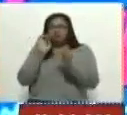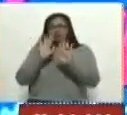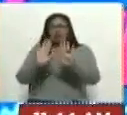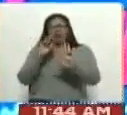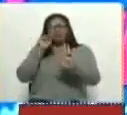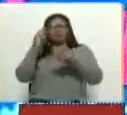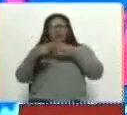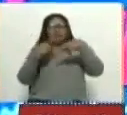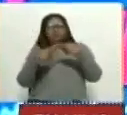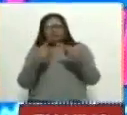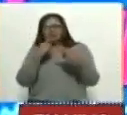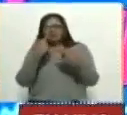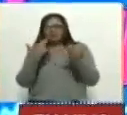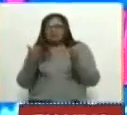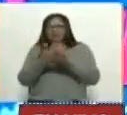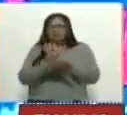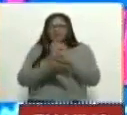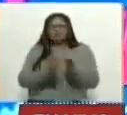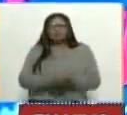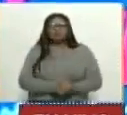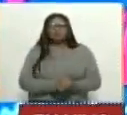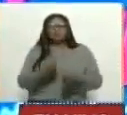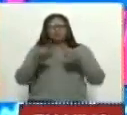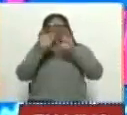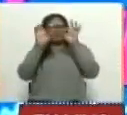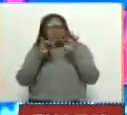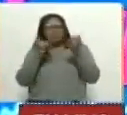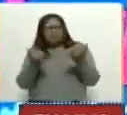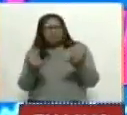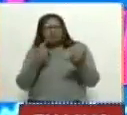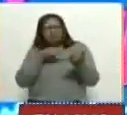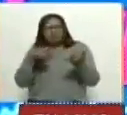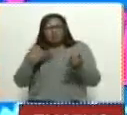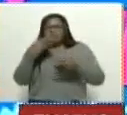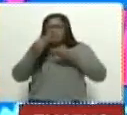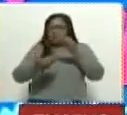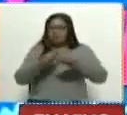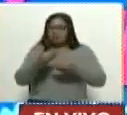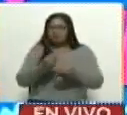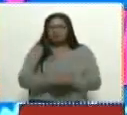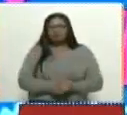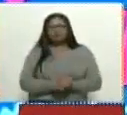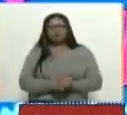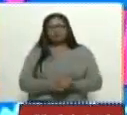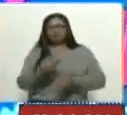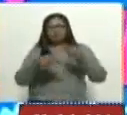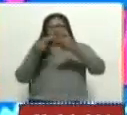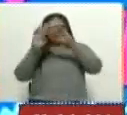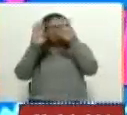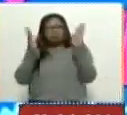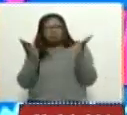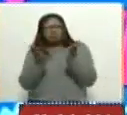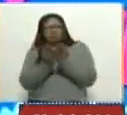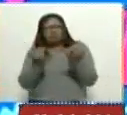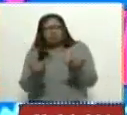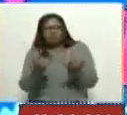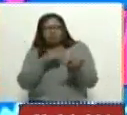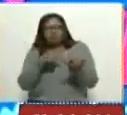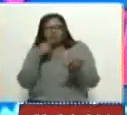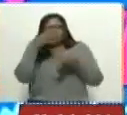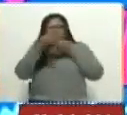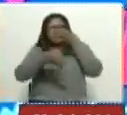Revolución que dice que otro mundo es posible que se puede construir un mundo sin imperialismo lo decimos